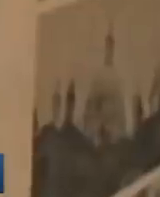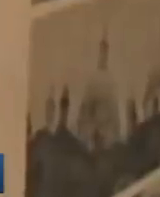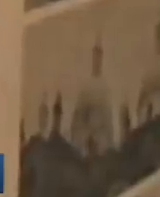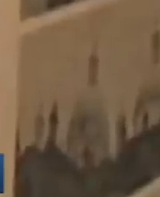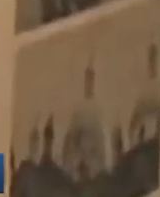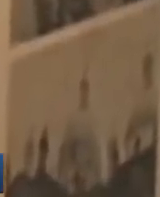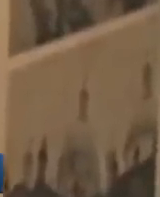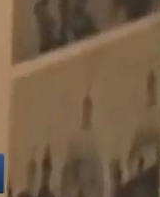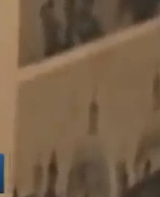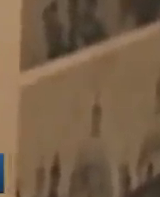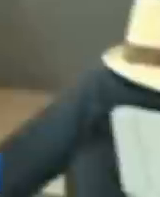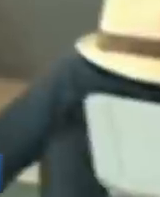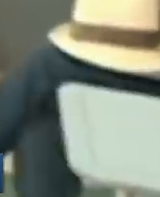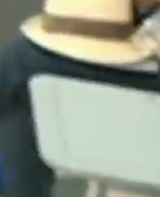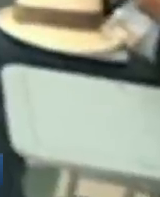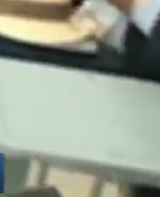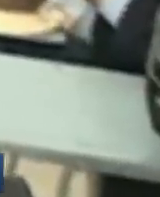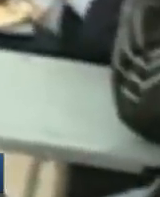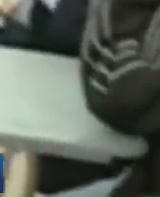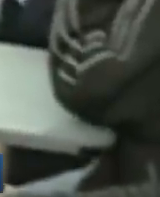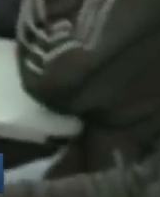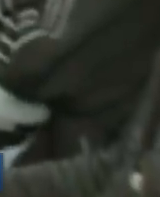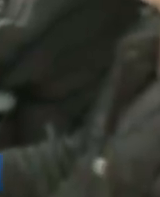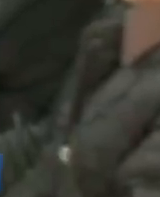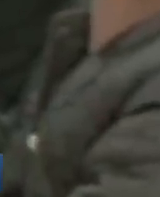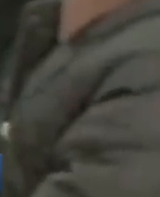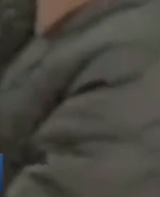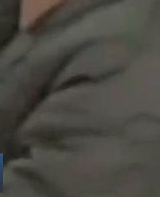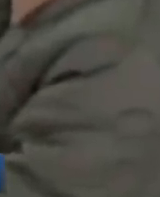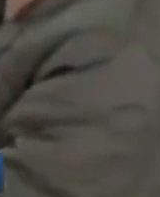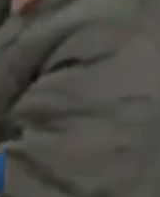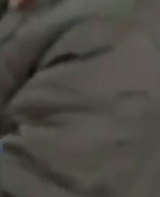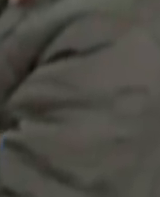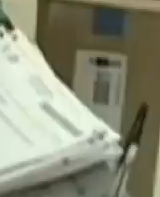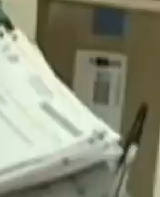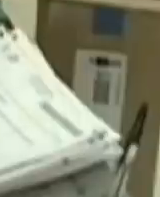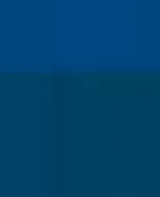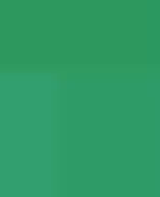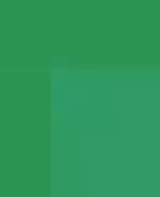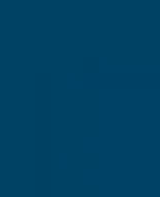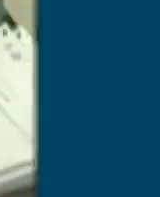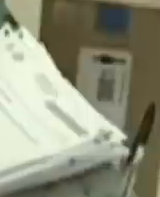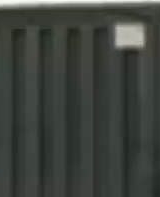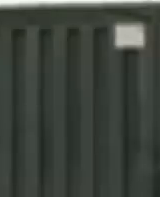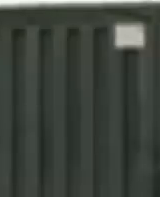la ley seca. Estará prohibida la venta, distribución y consumo de bebidas alcohólicas.